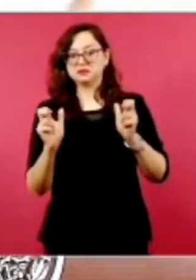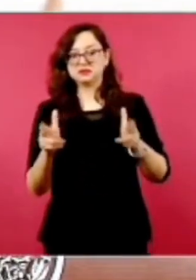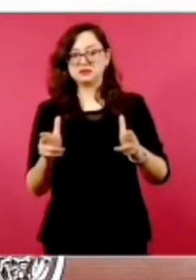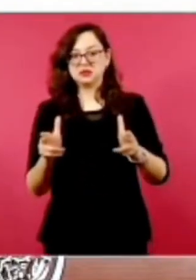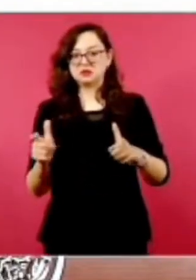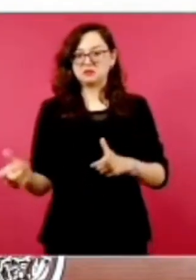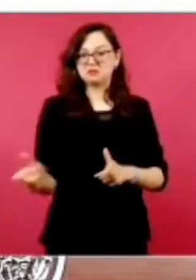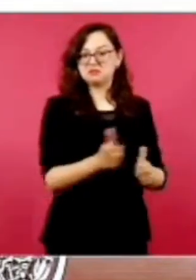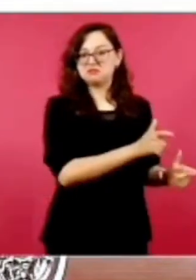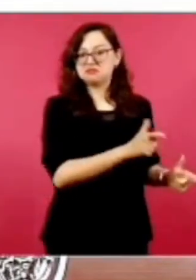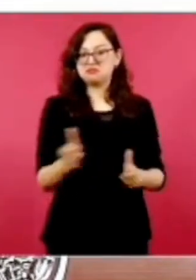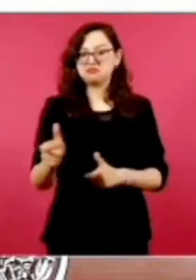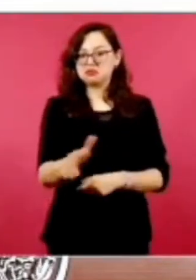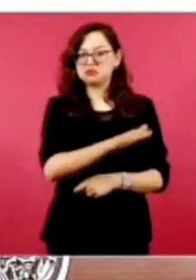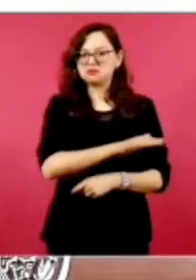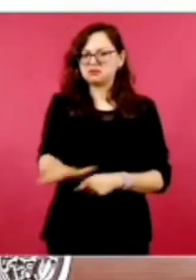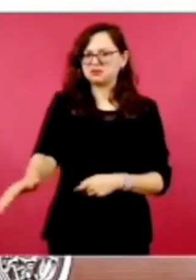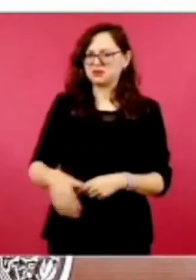¿cuáles?